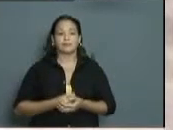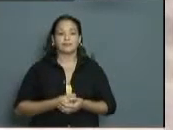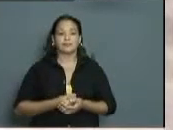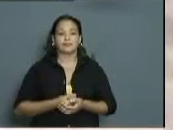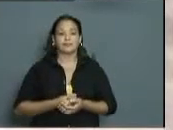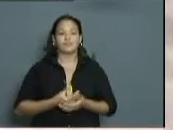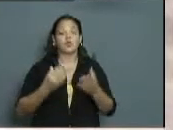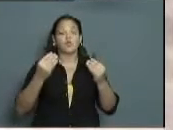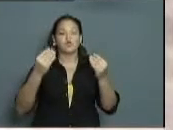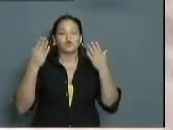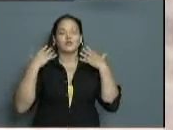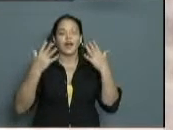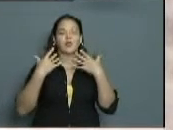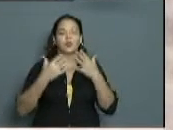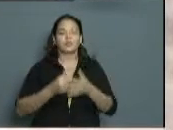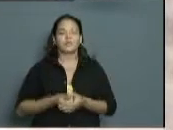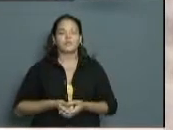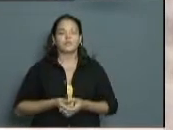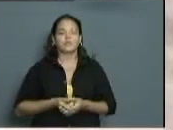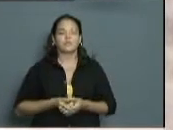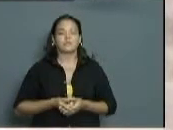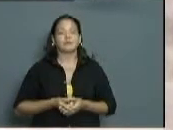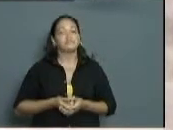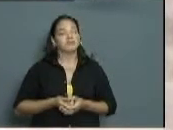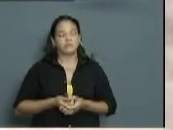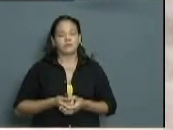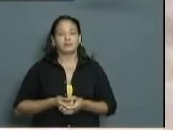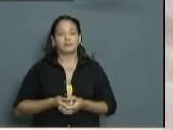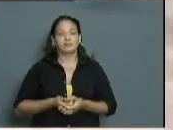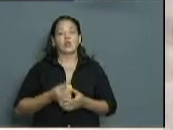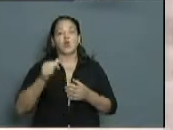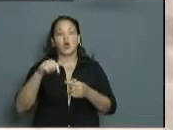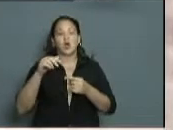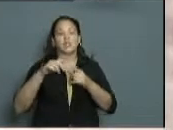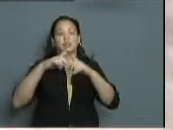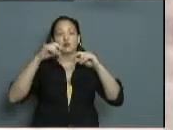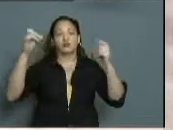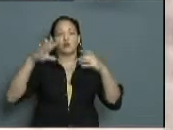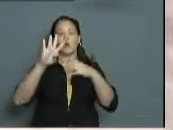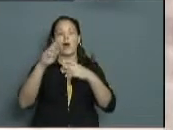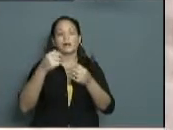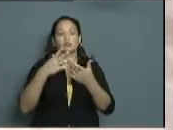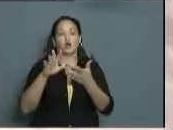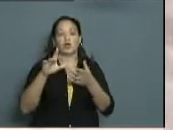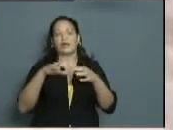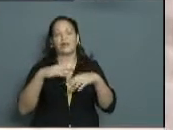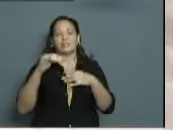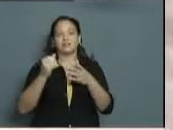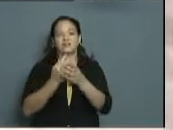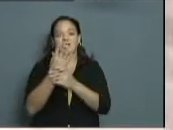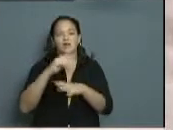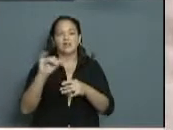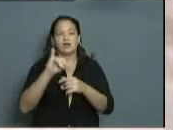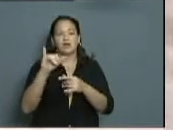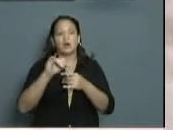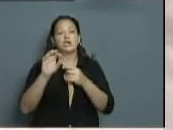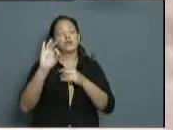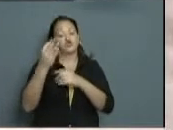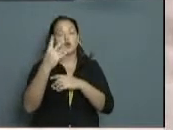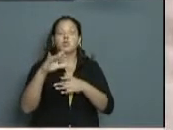mucho calor, y estamos en la fase de cuarto creciente, tercer día de la luna. El sol mañana saldrá a